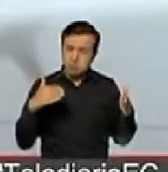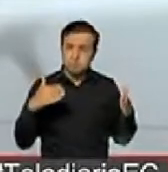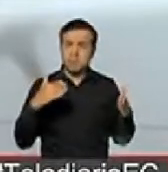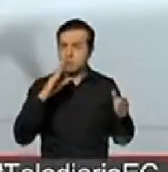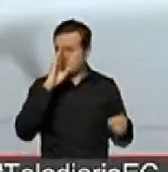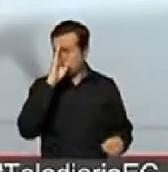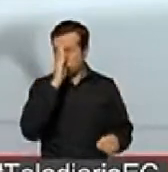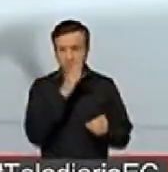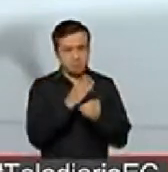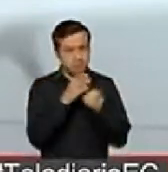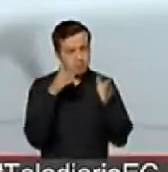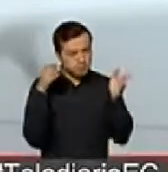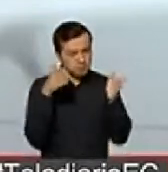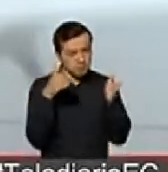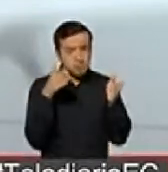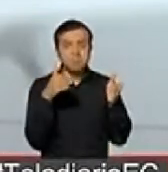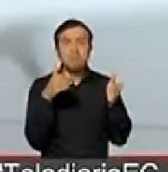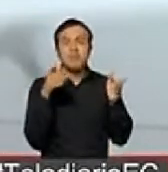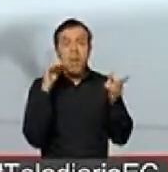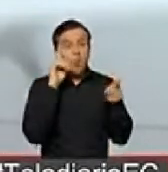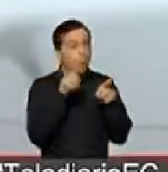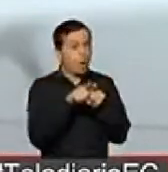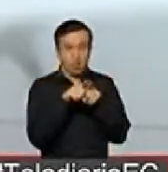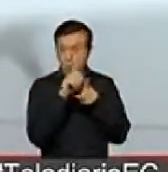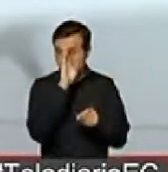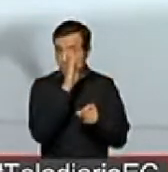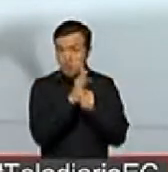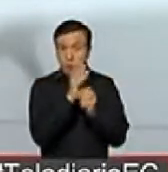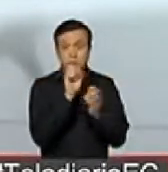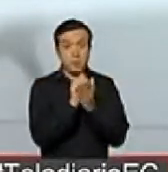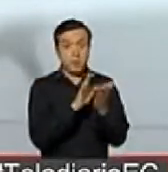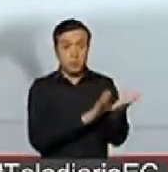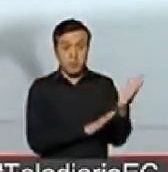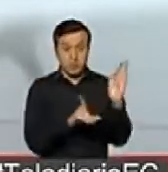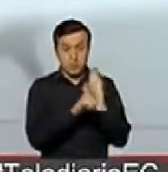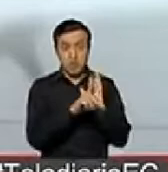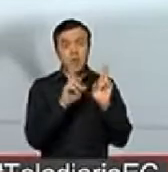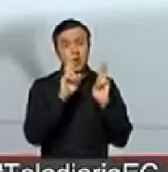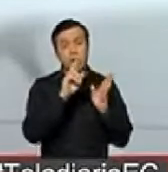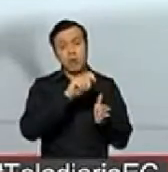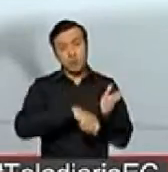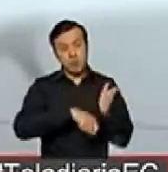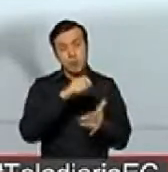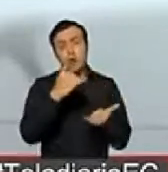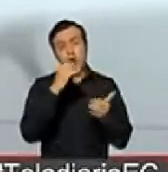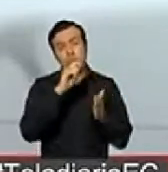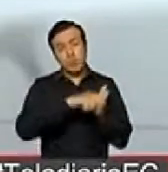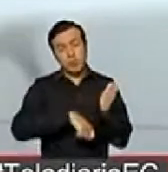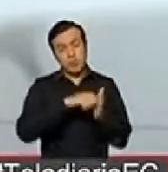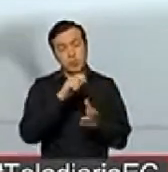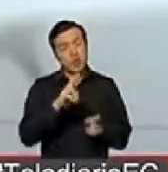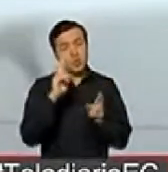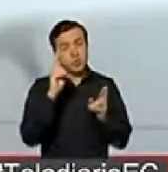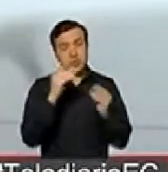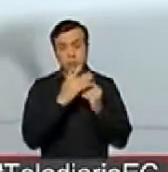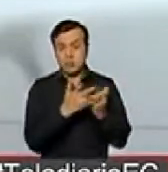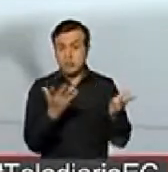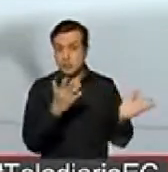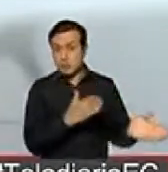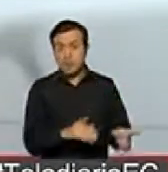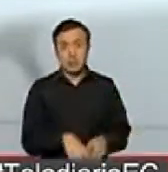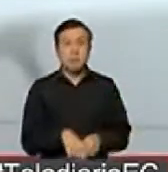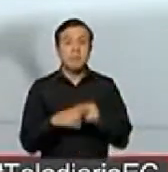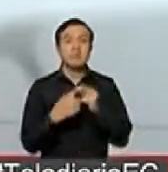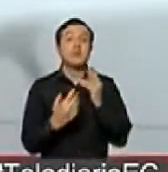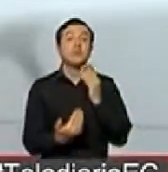fin común. Yo creo que alrededor de este proyecto de ley, que espero sea aprobado el día de hoy en la Asamblea Nacional, van a empezar